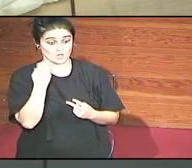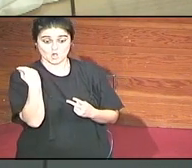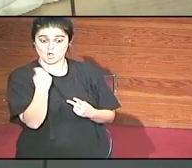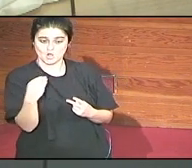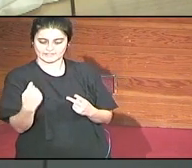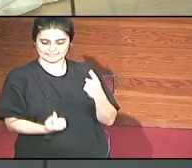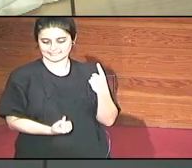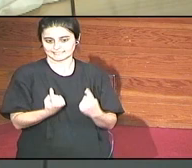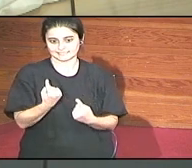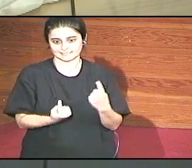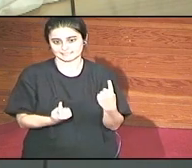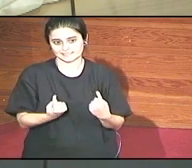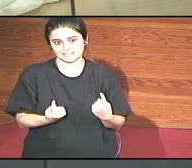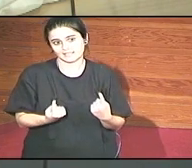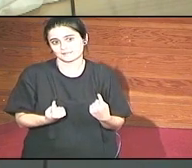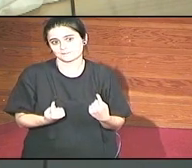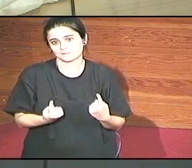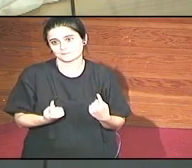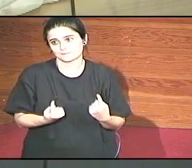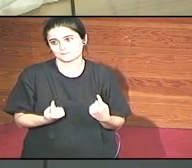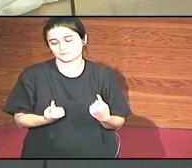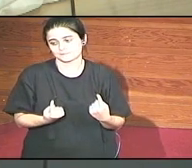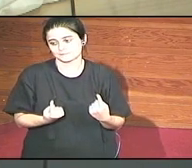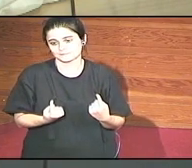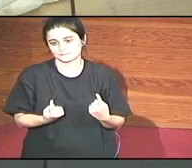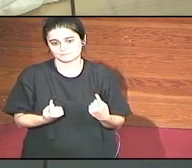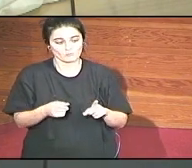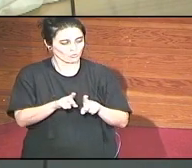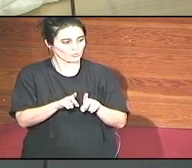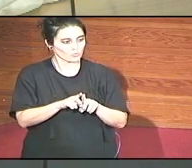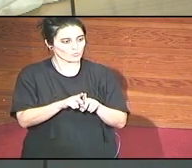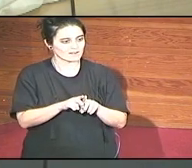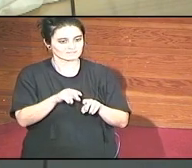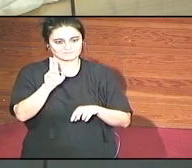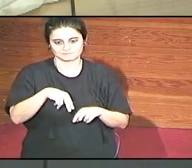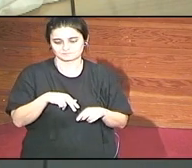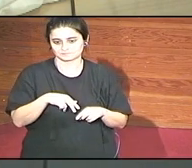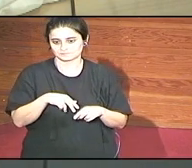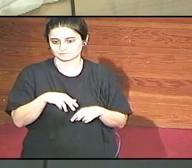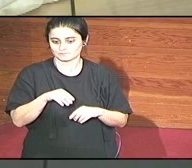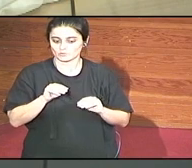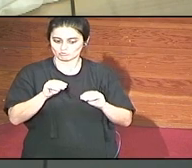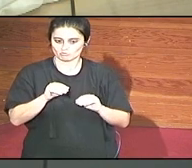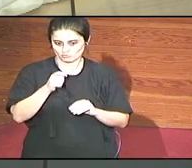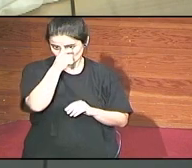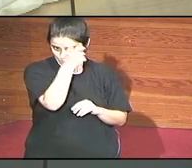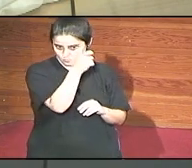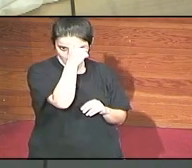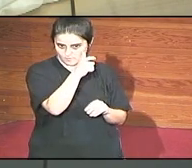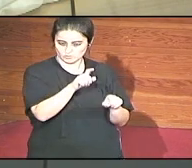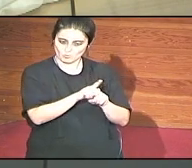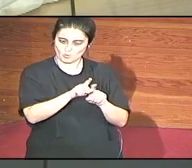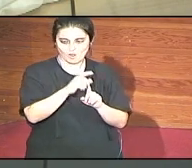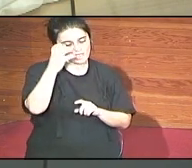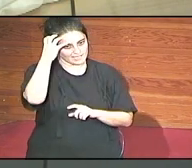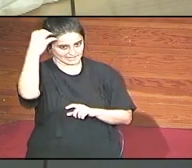considerados pues los los reyes casi de sus sitios de sus aldeas porque han conseguido llegar